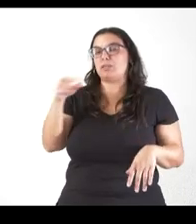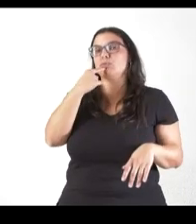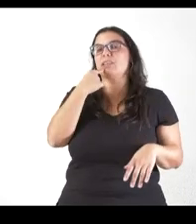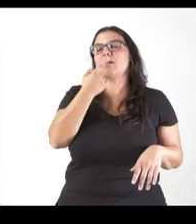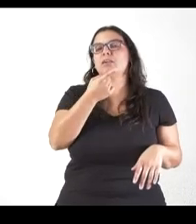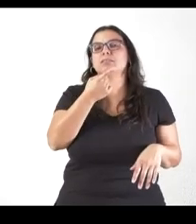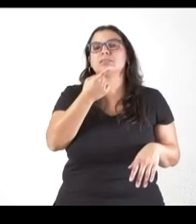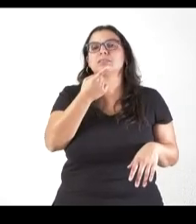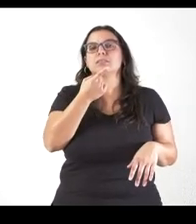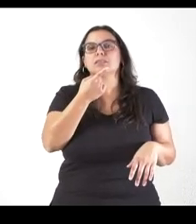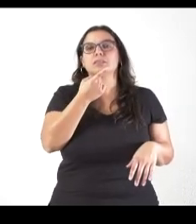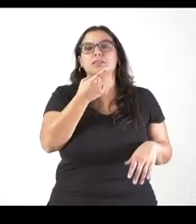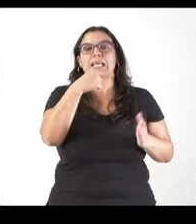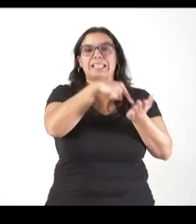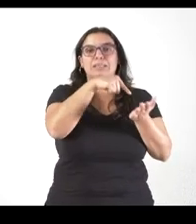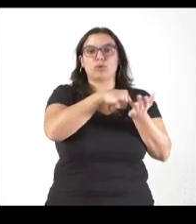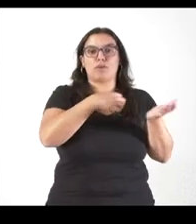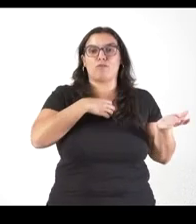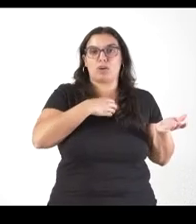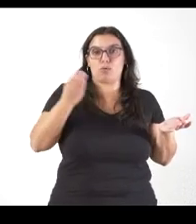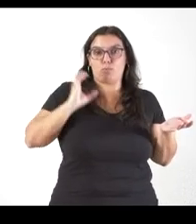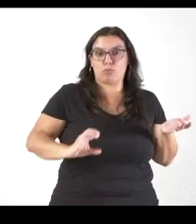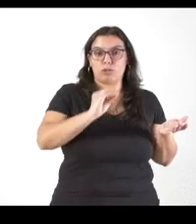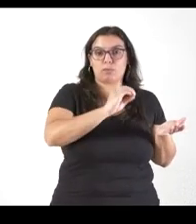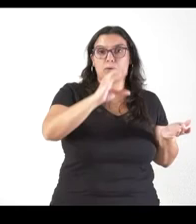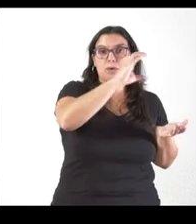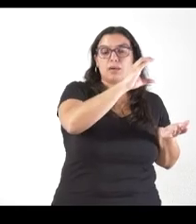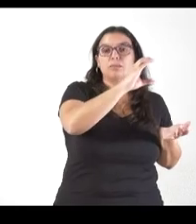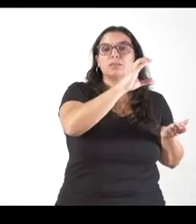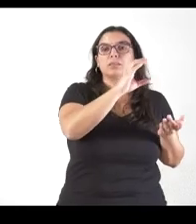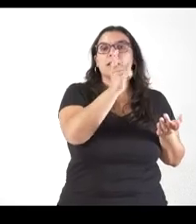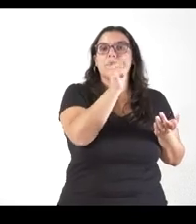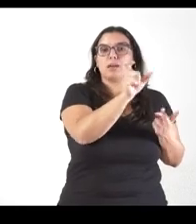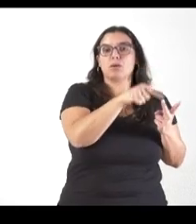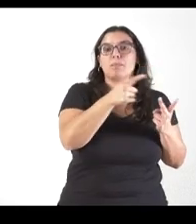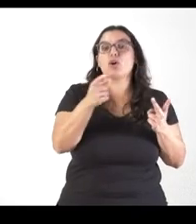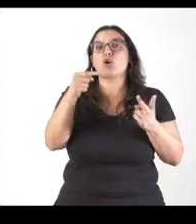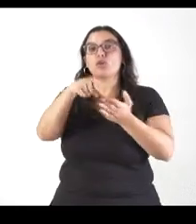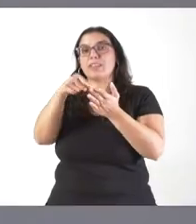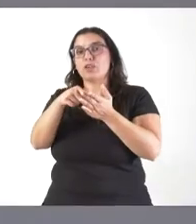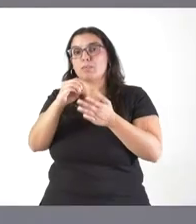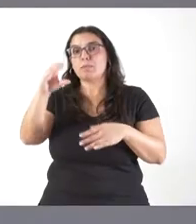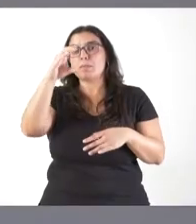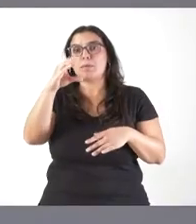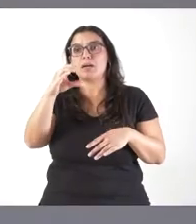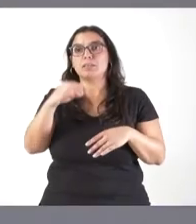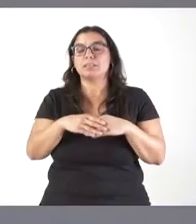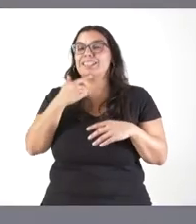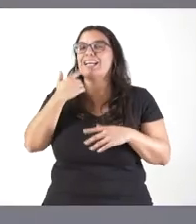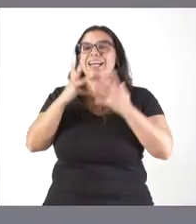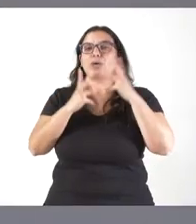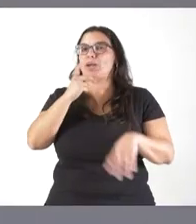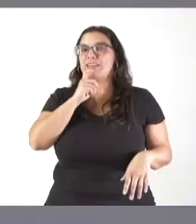incremento de la retribuciones de empleados públicos este incremento de cotizaciones cuánto va a ser más o menos es difícil calcularlo